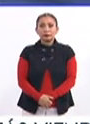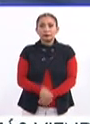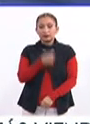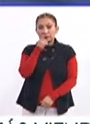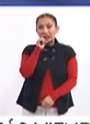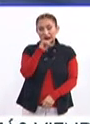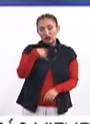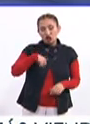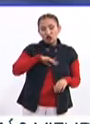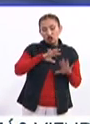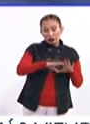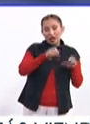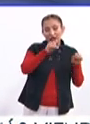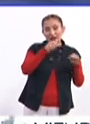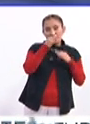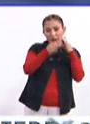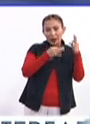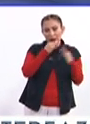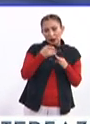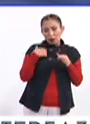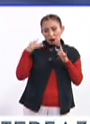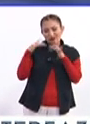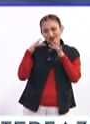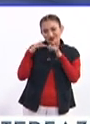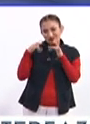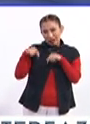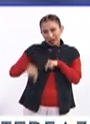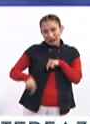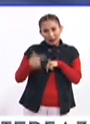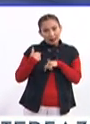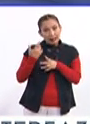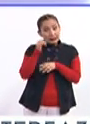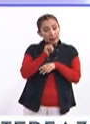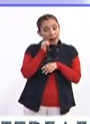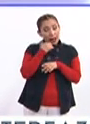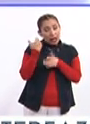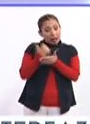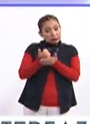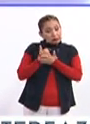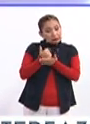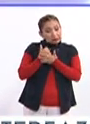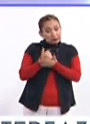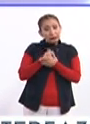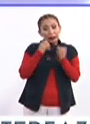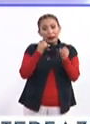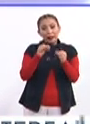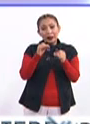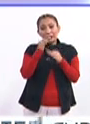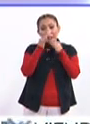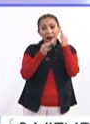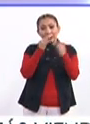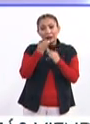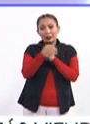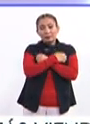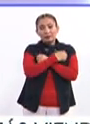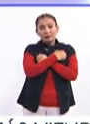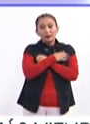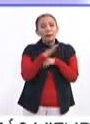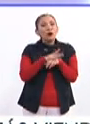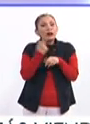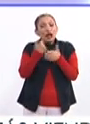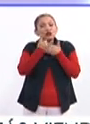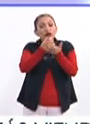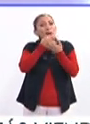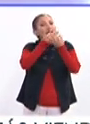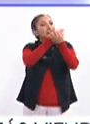que sí, que aquí estamos nosotros, la agencia Sin informativa, duda alguna, primer aliado. el primer aliado estratégico que siempre ha estado con nosotros, la agencia de Información Educativa. ¿Por qué? Pues nos